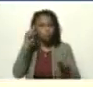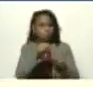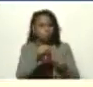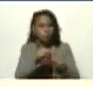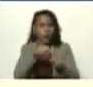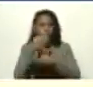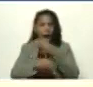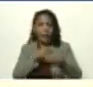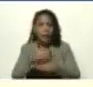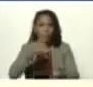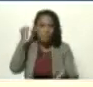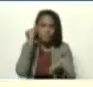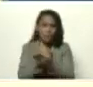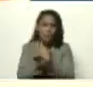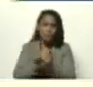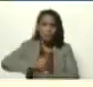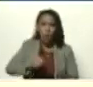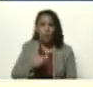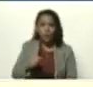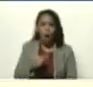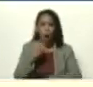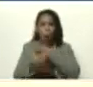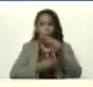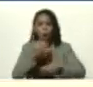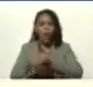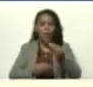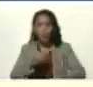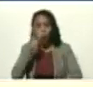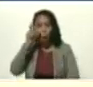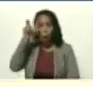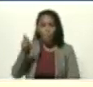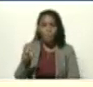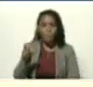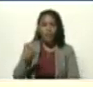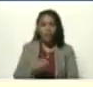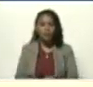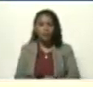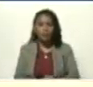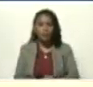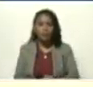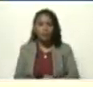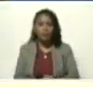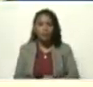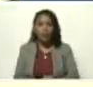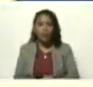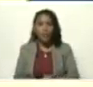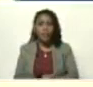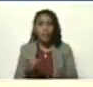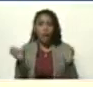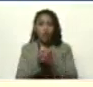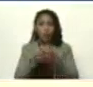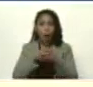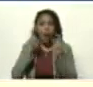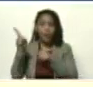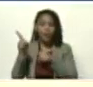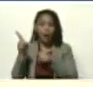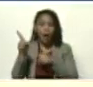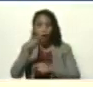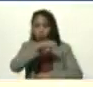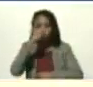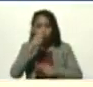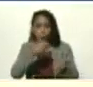atacar y matar policías, como hizo Pablo Escobar Gaviria y la mafia de allá,